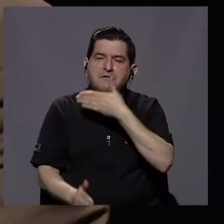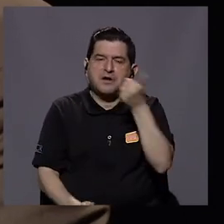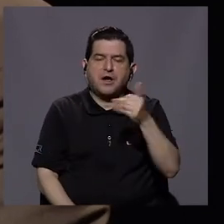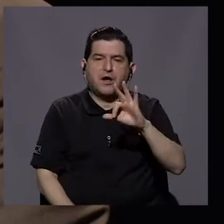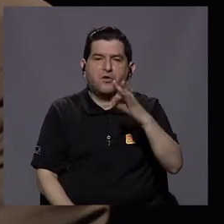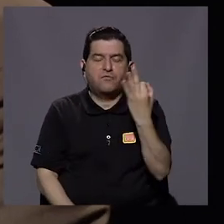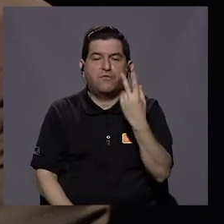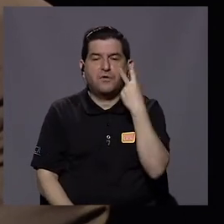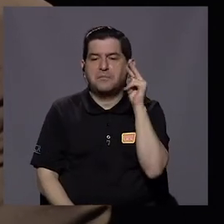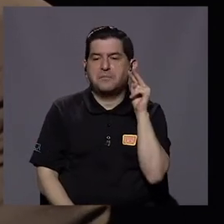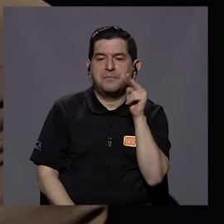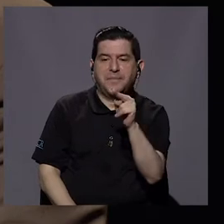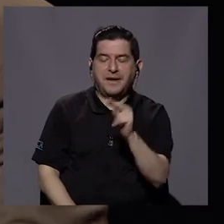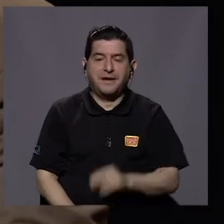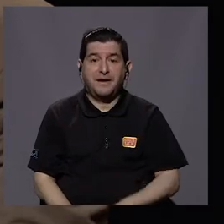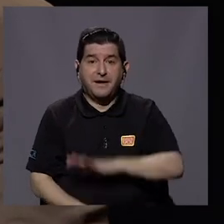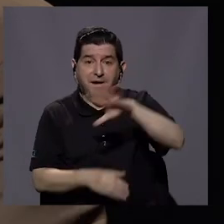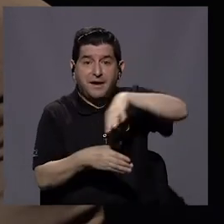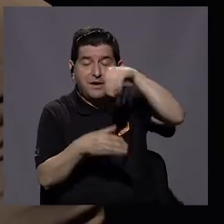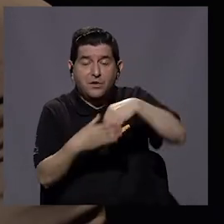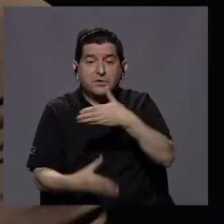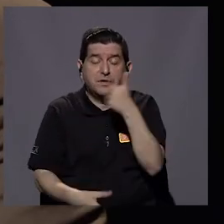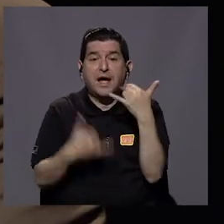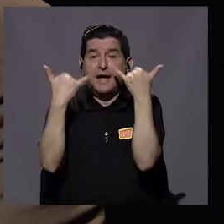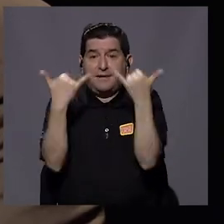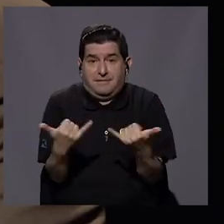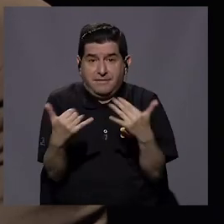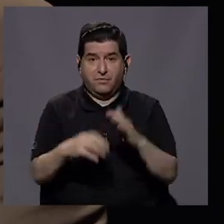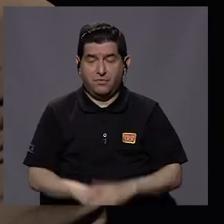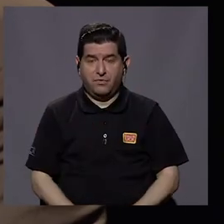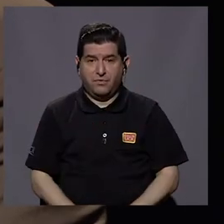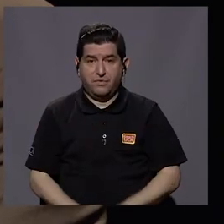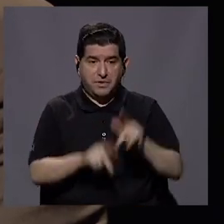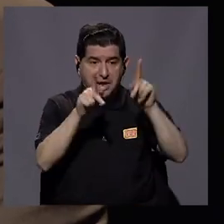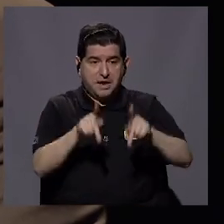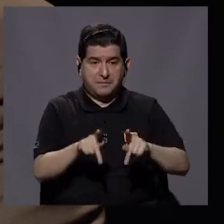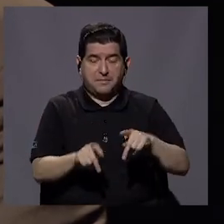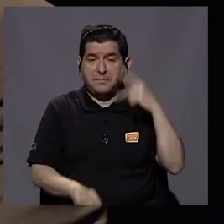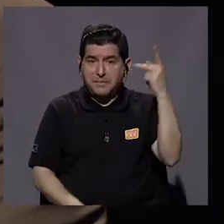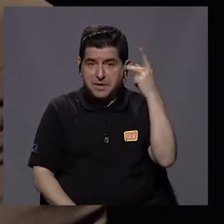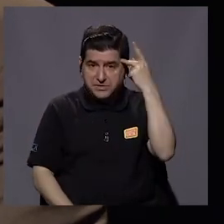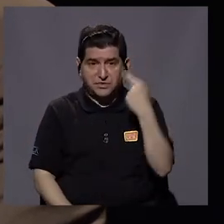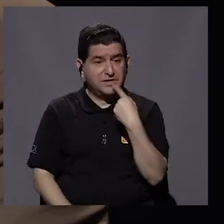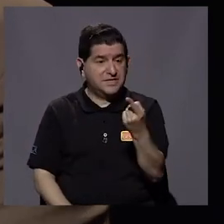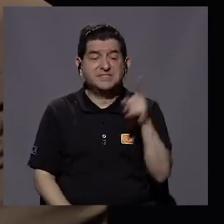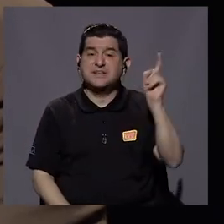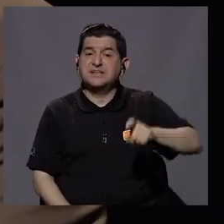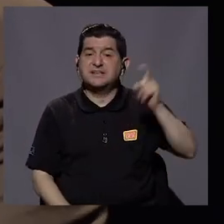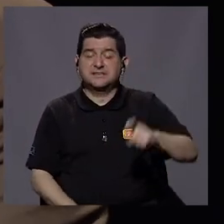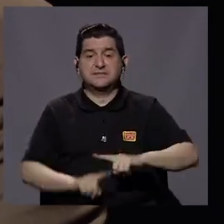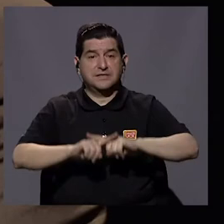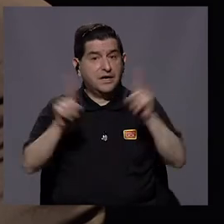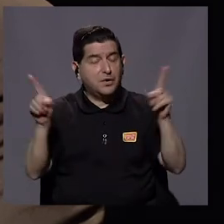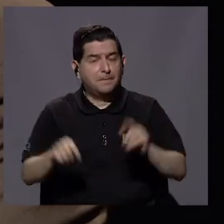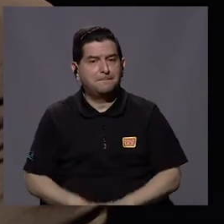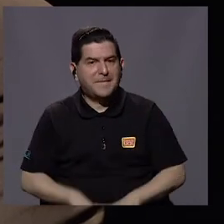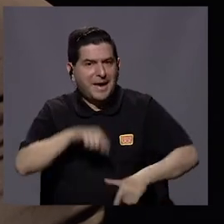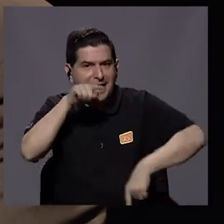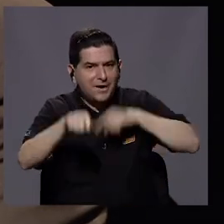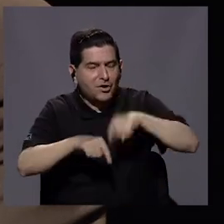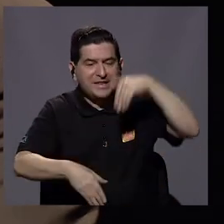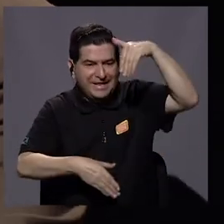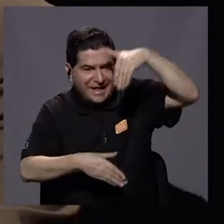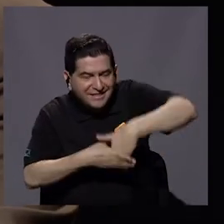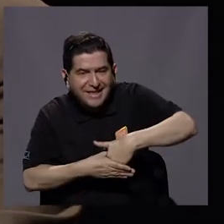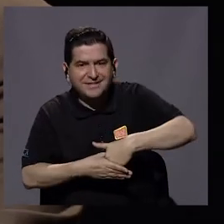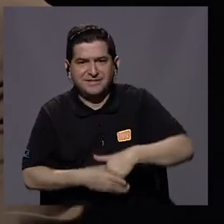mejor manera, ¿verdad?, y nuestro contexto sea un poco mejor al actual. Algunas figuras políticas establecen de que es algo necesario. Ahora, la crítica